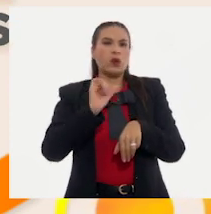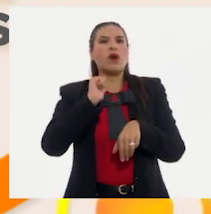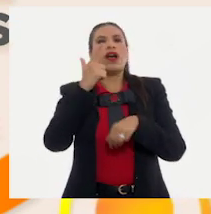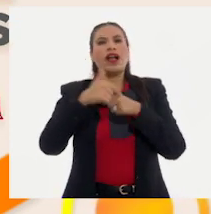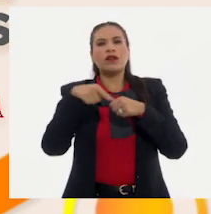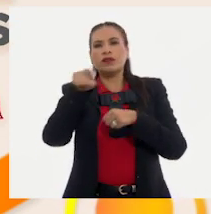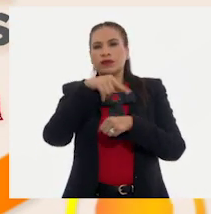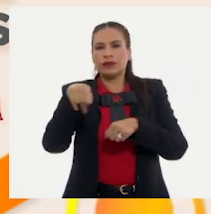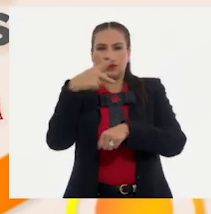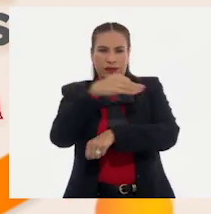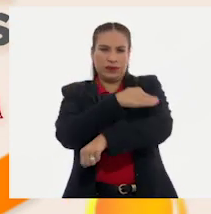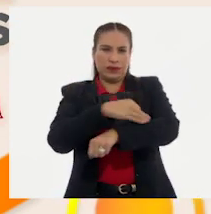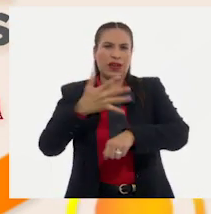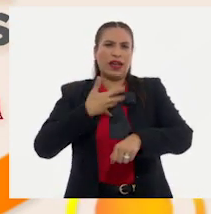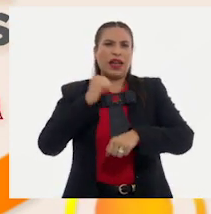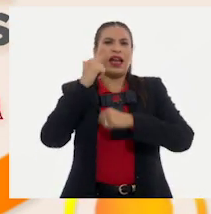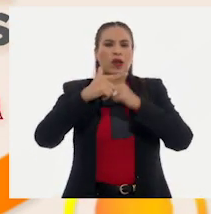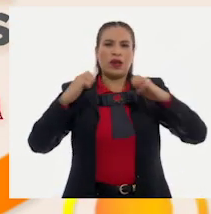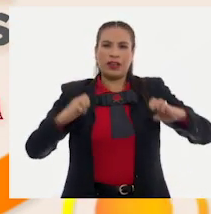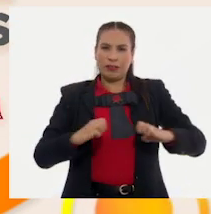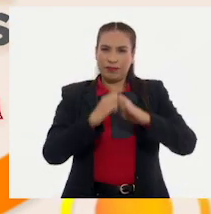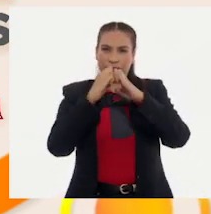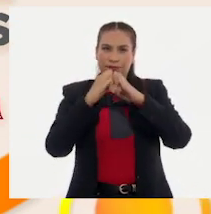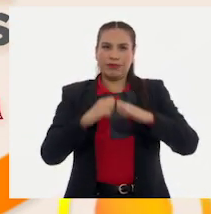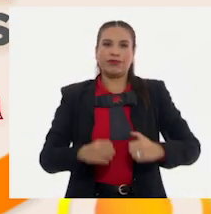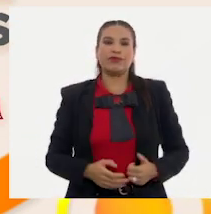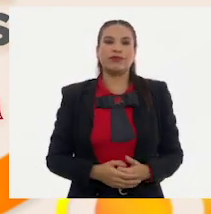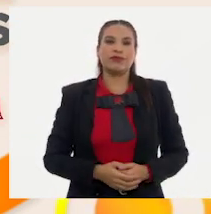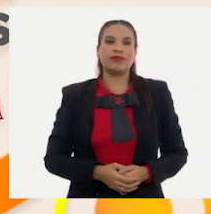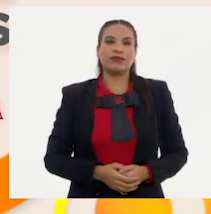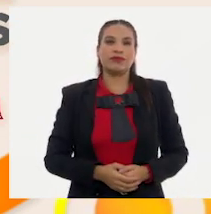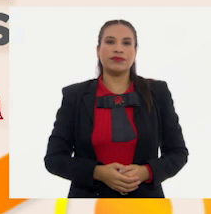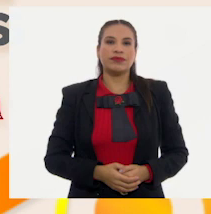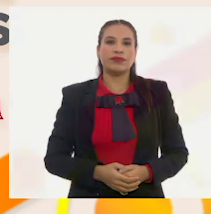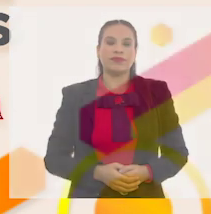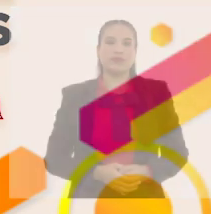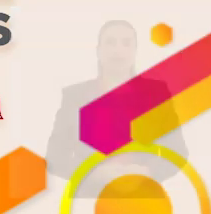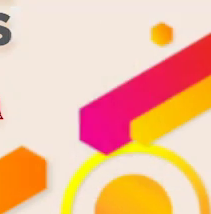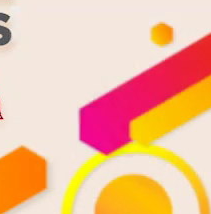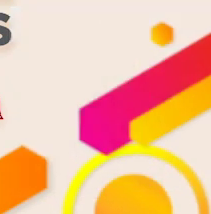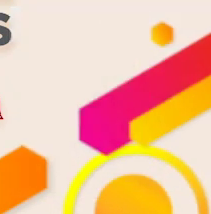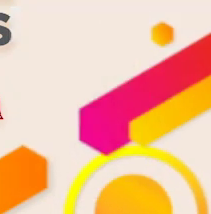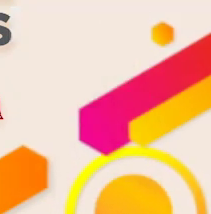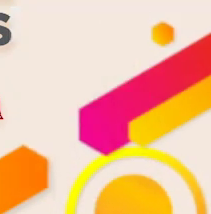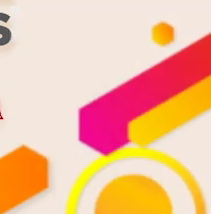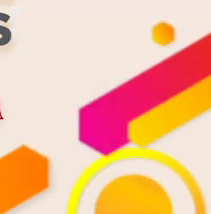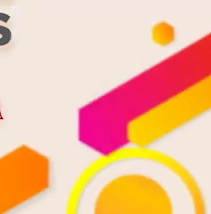alguien cerca de ti tenga una emergencia.